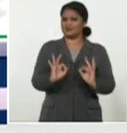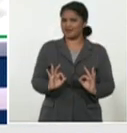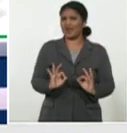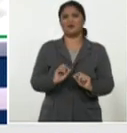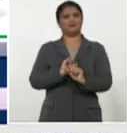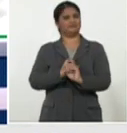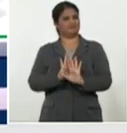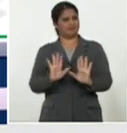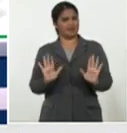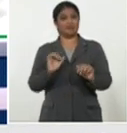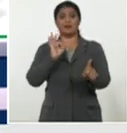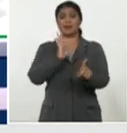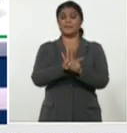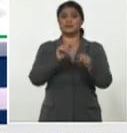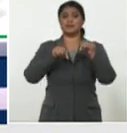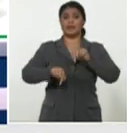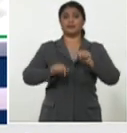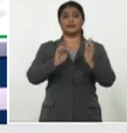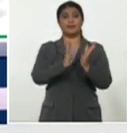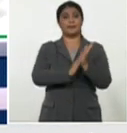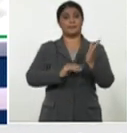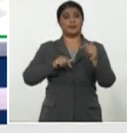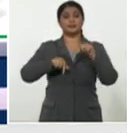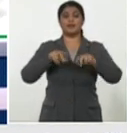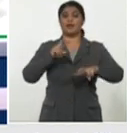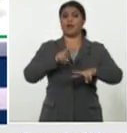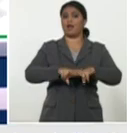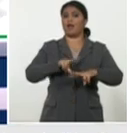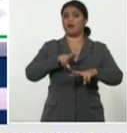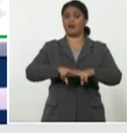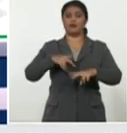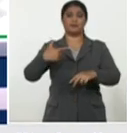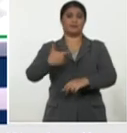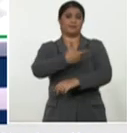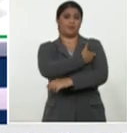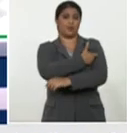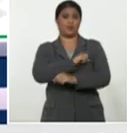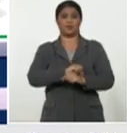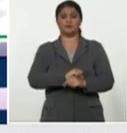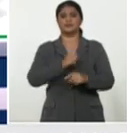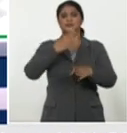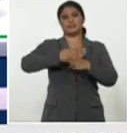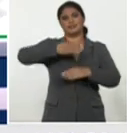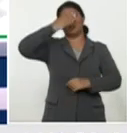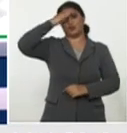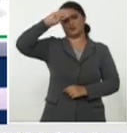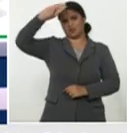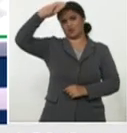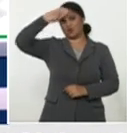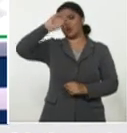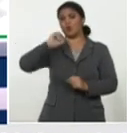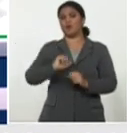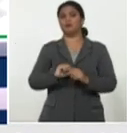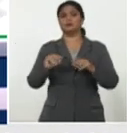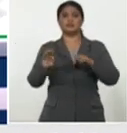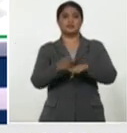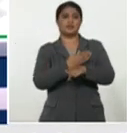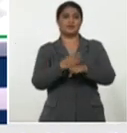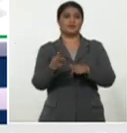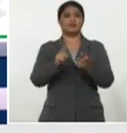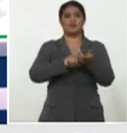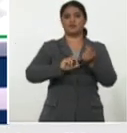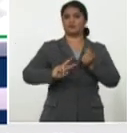en este mes la inmunización en La Habana, en la capital del país, también en Santiago de Cuba, y se extenderá a otros territorios de